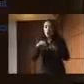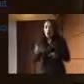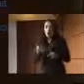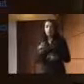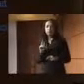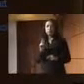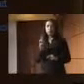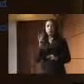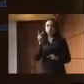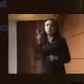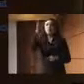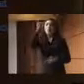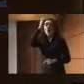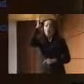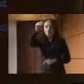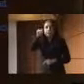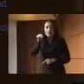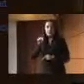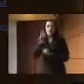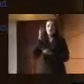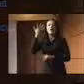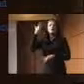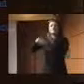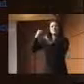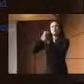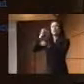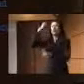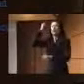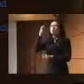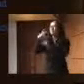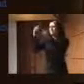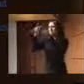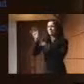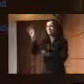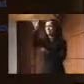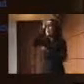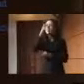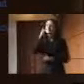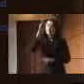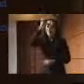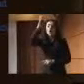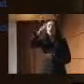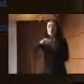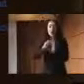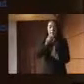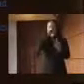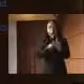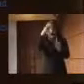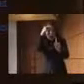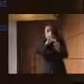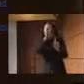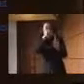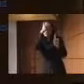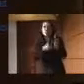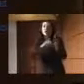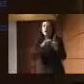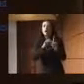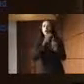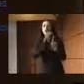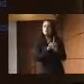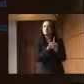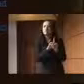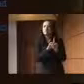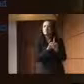tiempo. Hace X años, en muchos países, el concepto, o las personas que se consideraban personas con discapacidad, era un núcleo muy